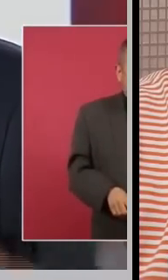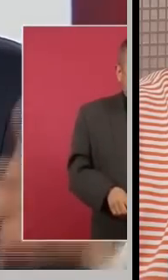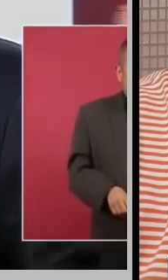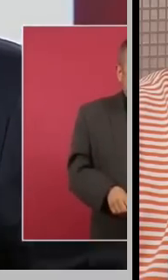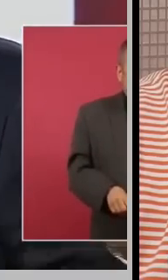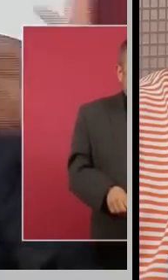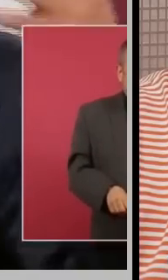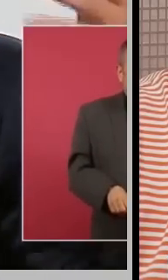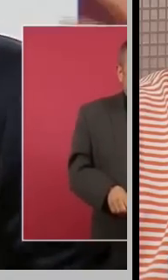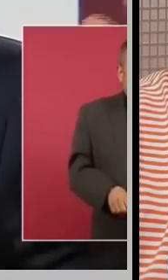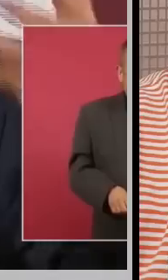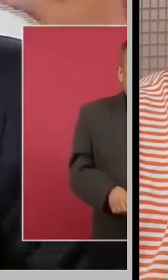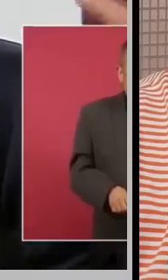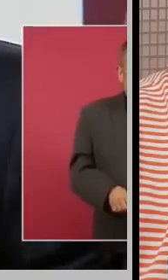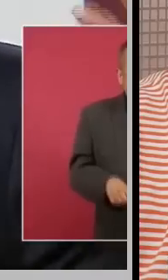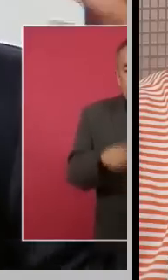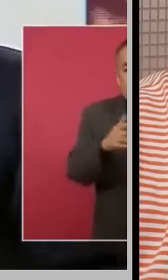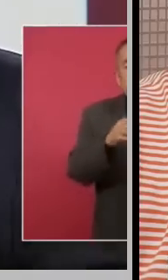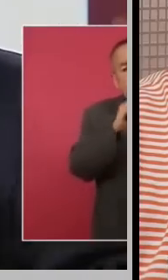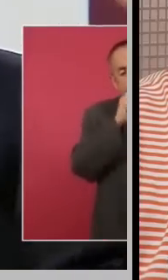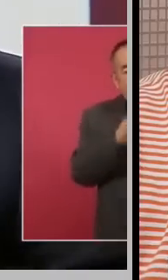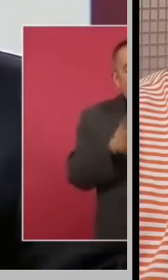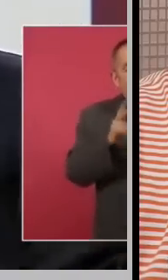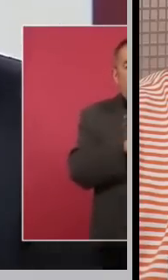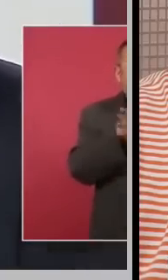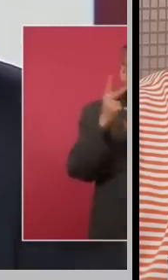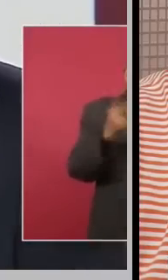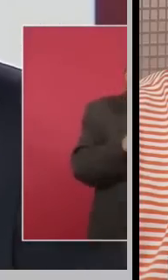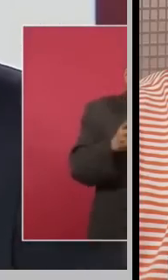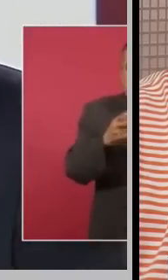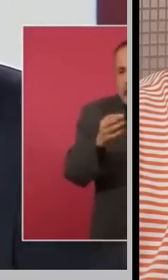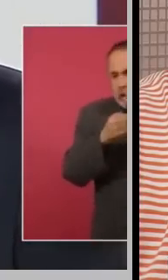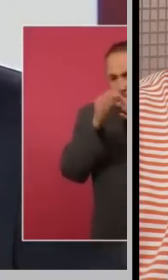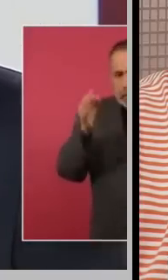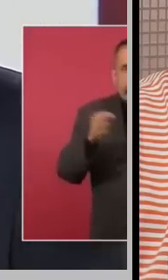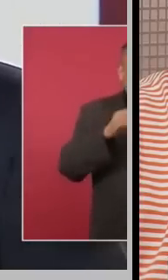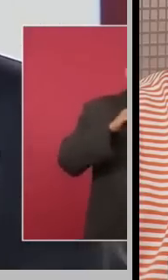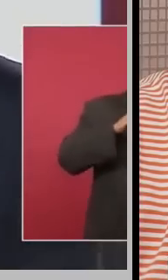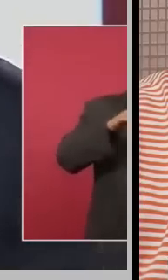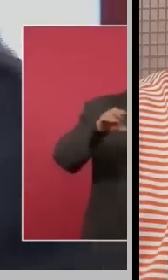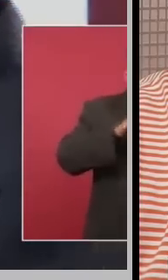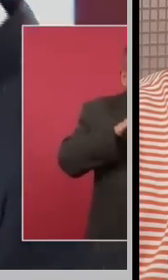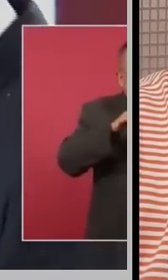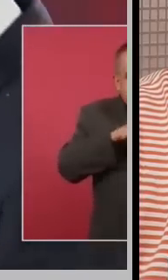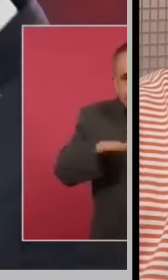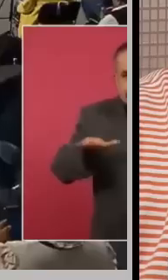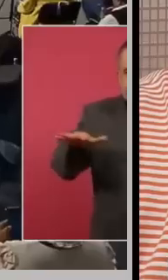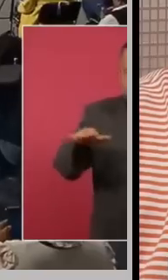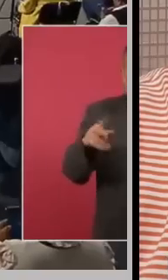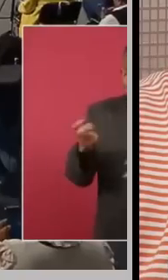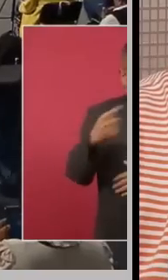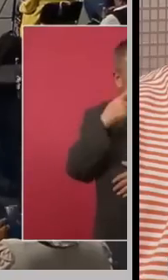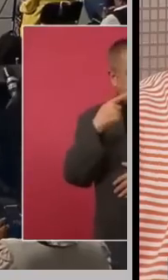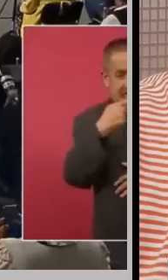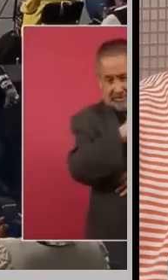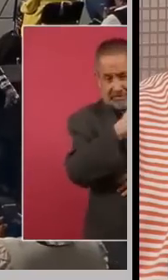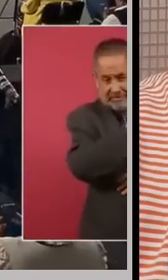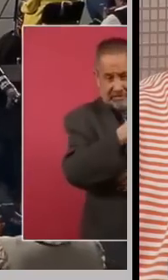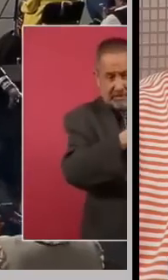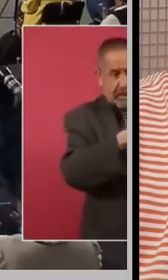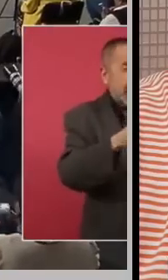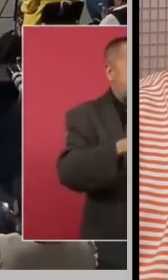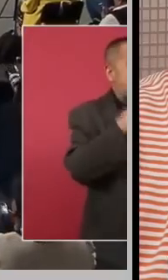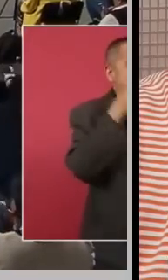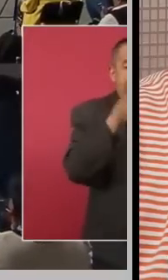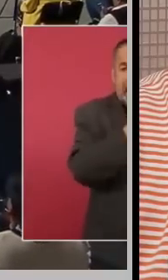y un programa amplio de difusión en todos estos medios que se dedican nada